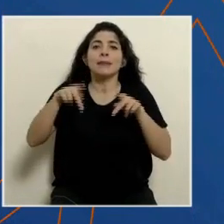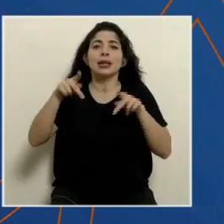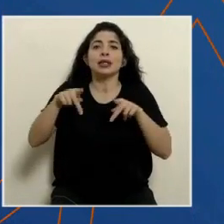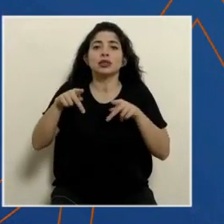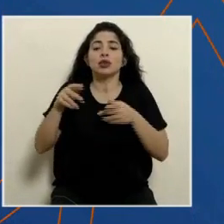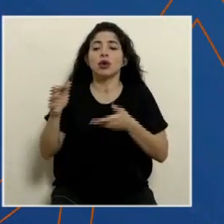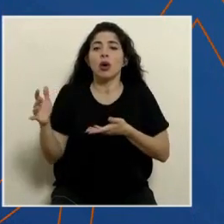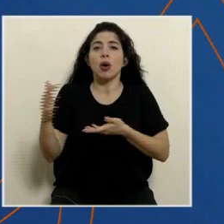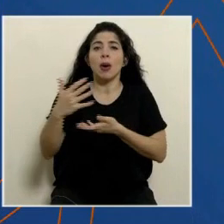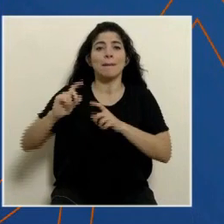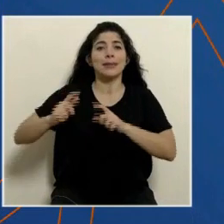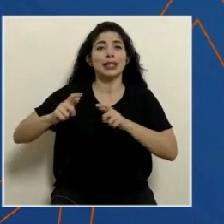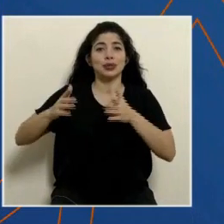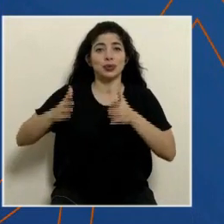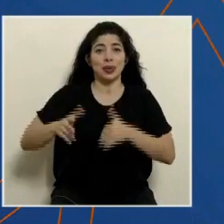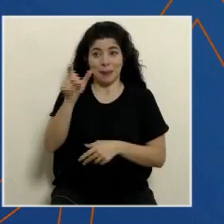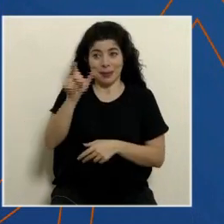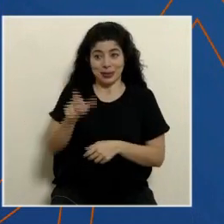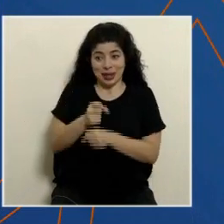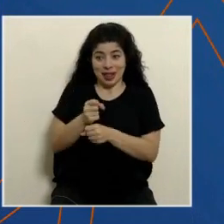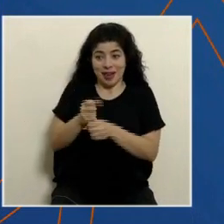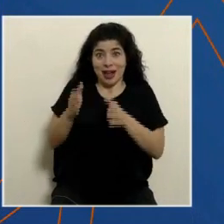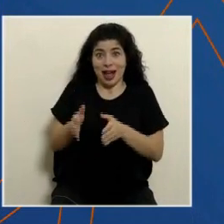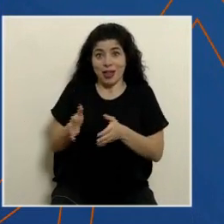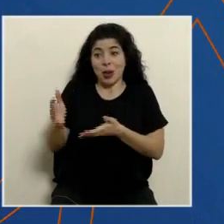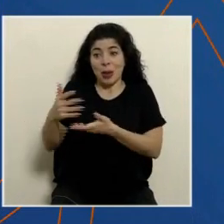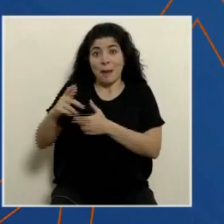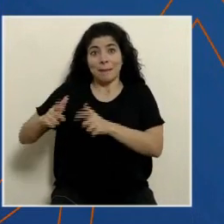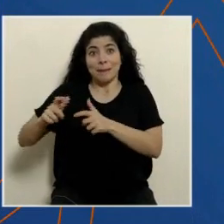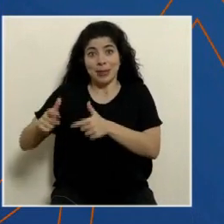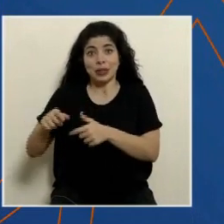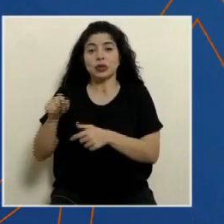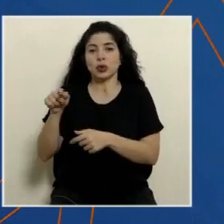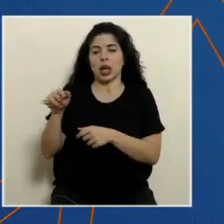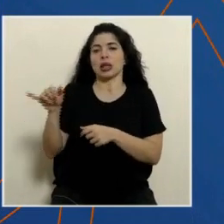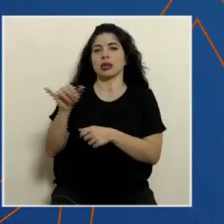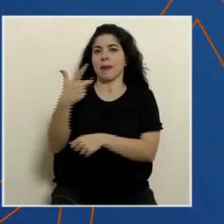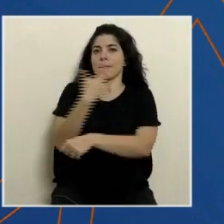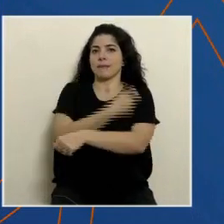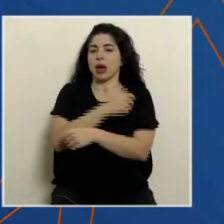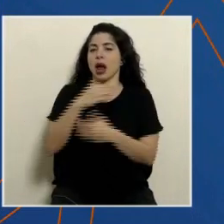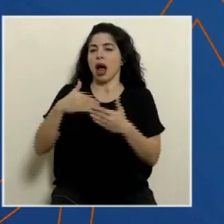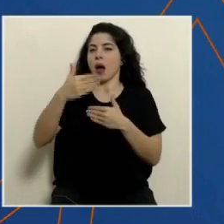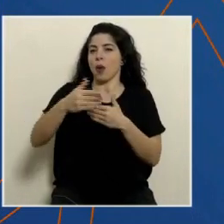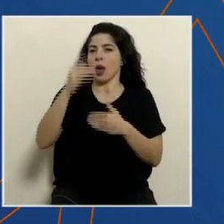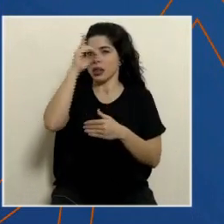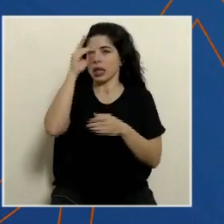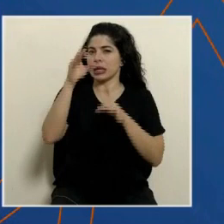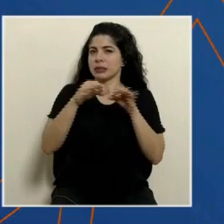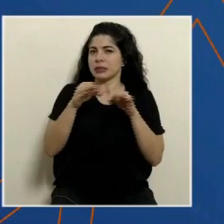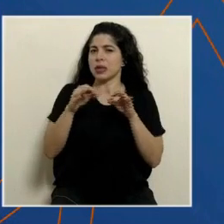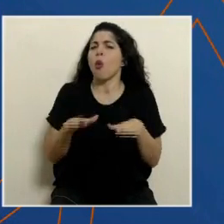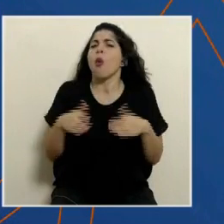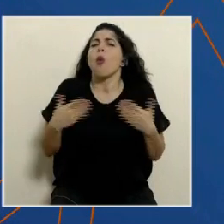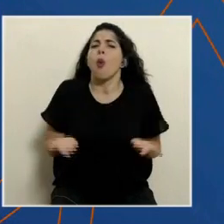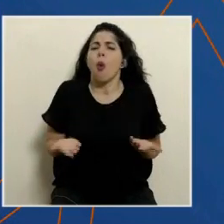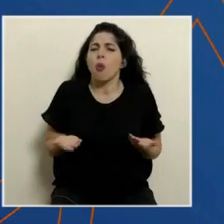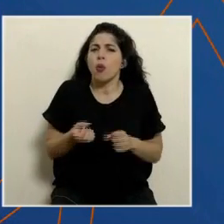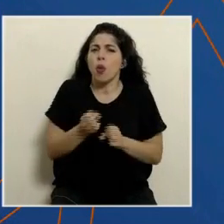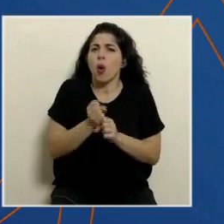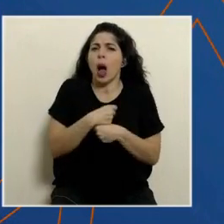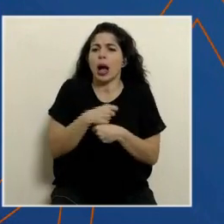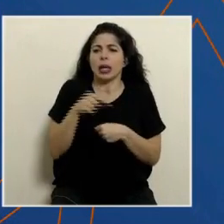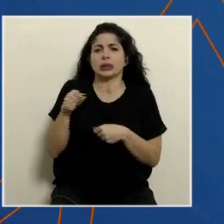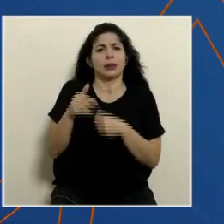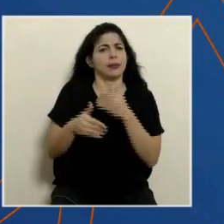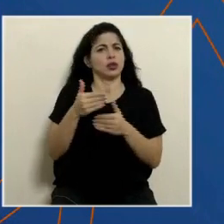de residuos, los recolectores de residuos sólidos. Don Daniel dará el detalle de cómo se llevará adelante